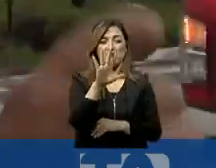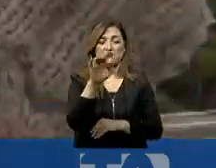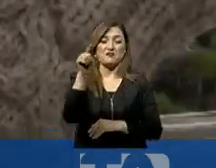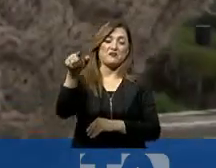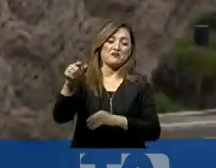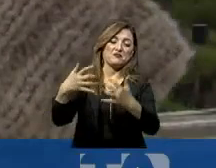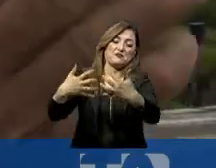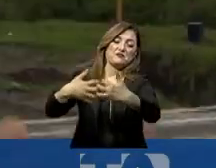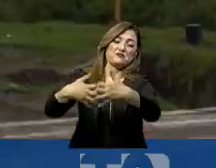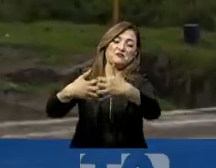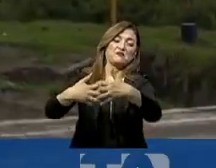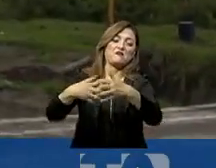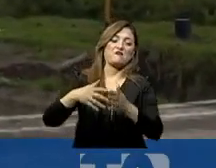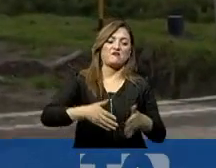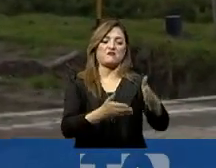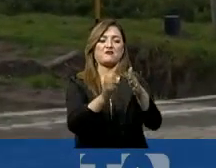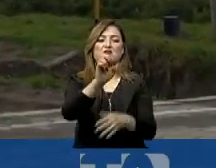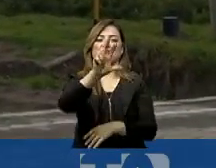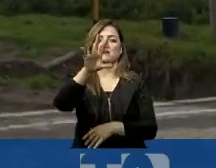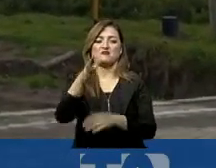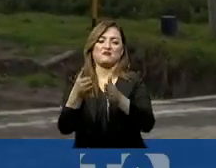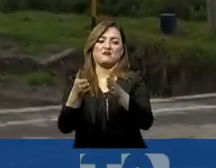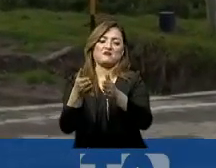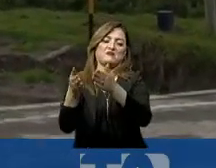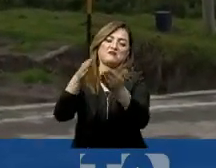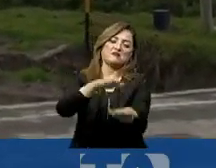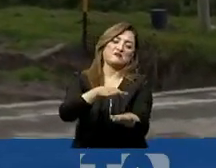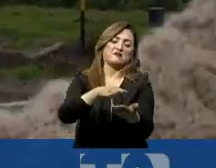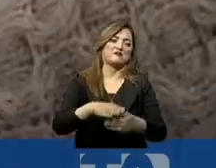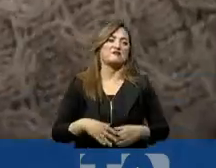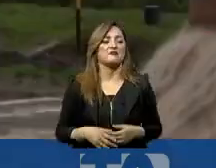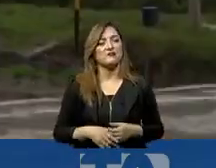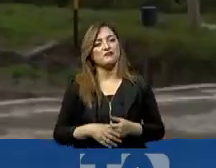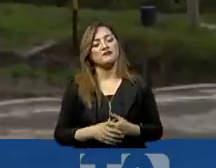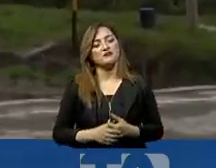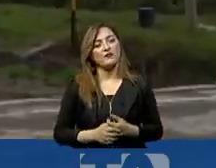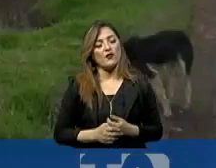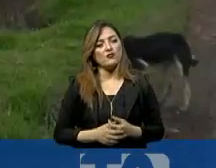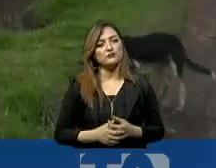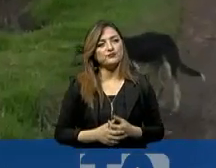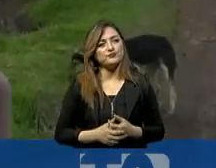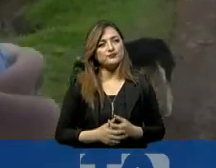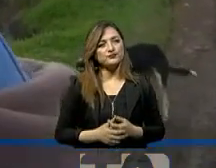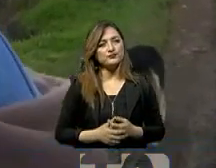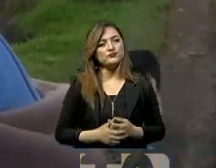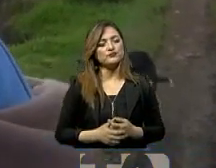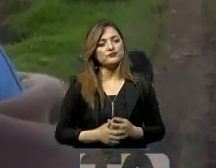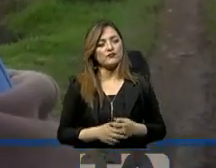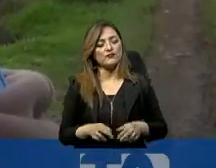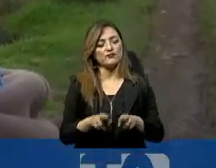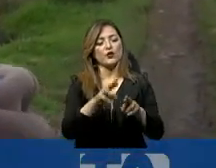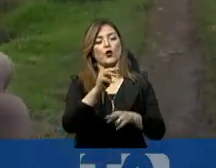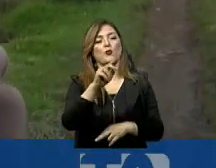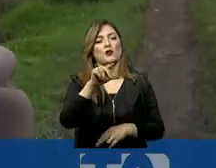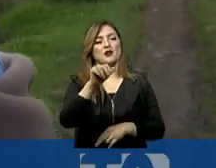lo mismo. En la 85 se ha virado el muro ya y eso está taponado y está saliendo a las fábricas como es abajo. Desborde del río Molino